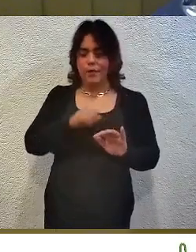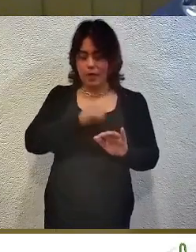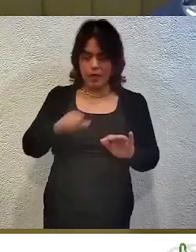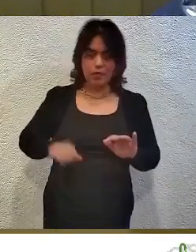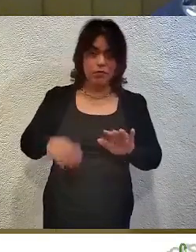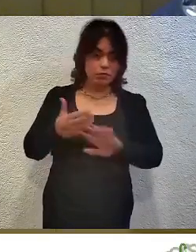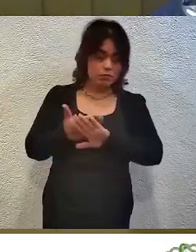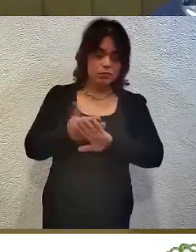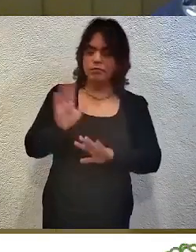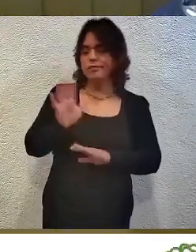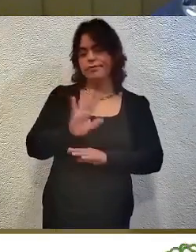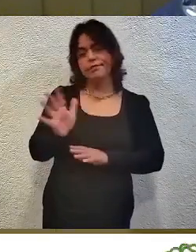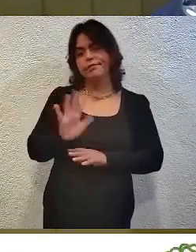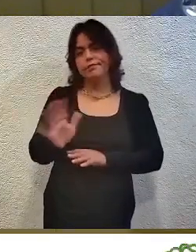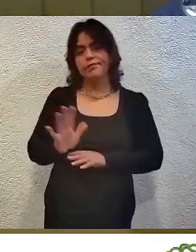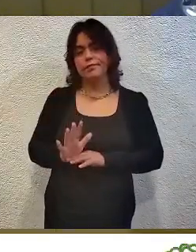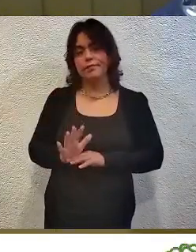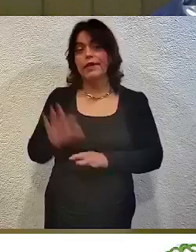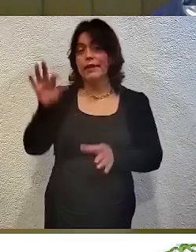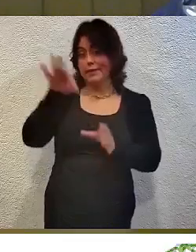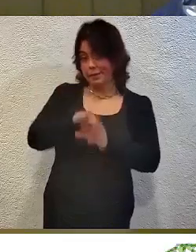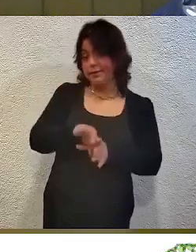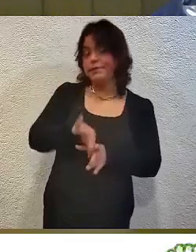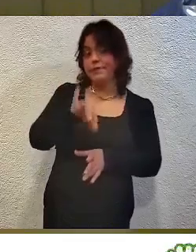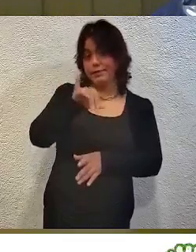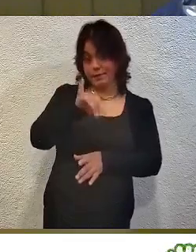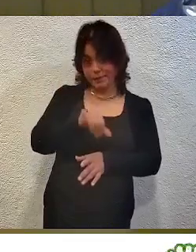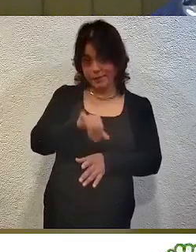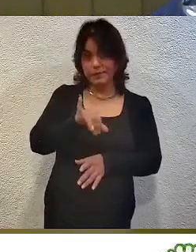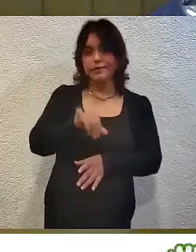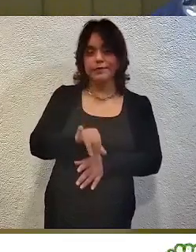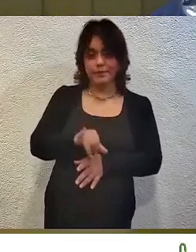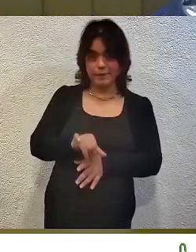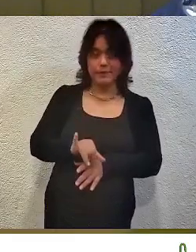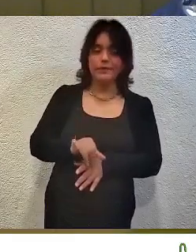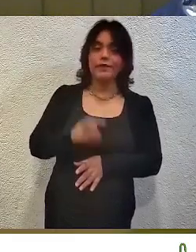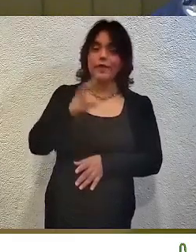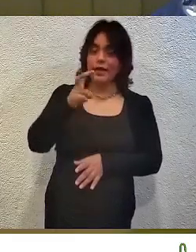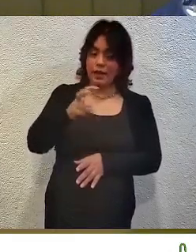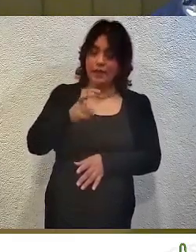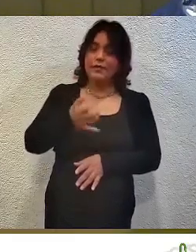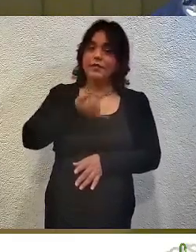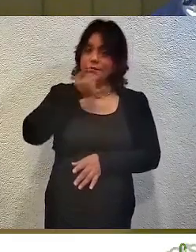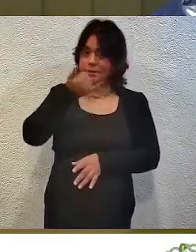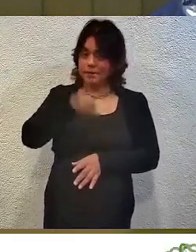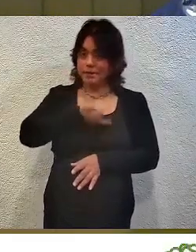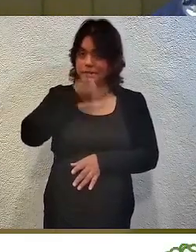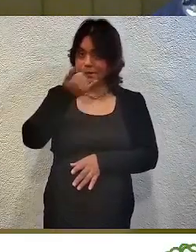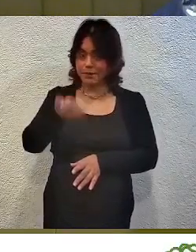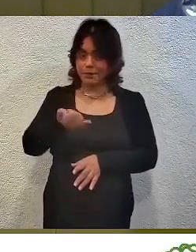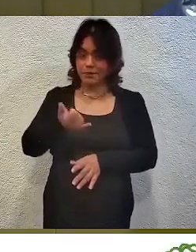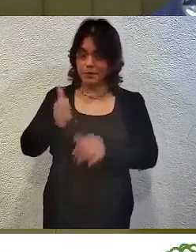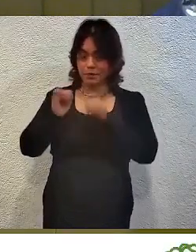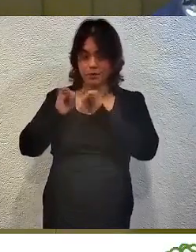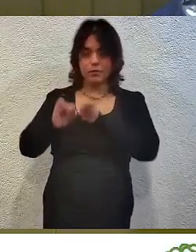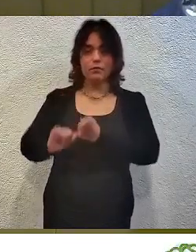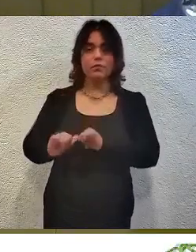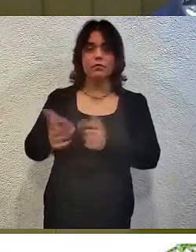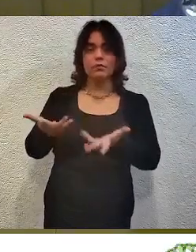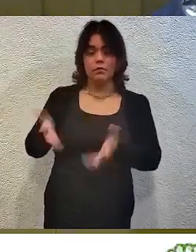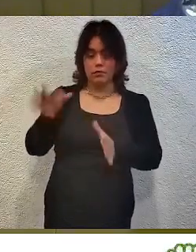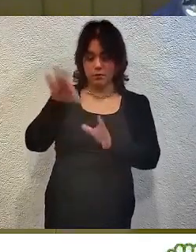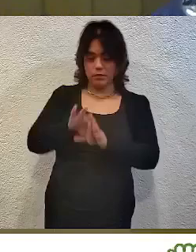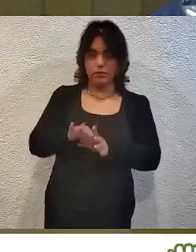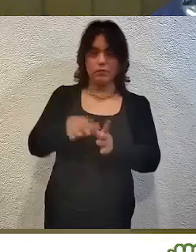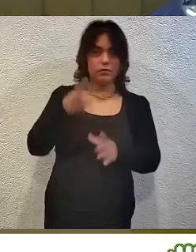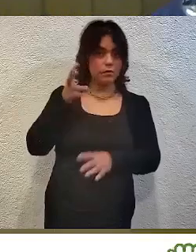ayuntamiento, me parece que en materia electoral se distorsiona el sistema de representación proporcional y las autoridades electorales pues definitivamente